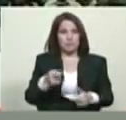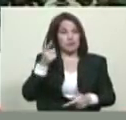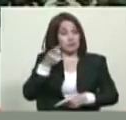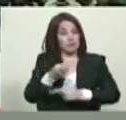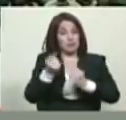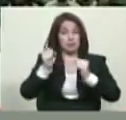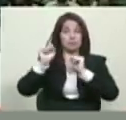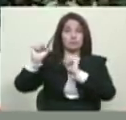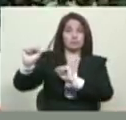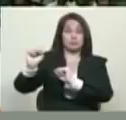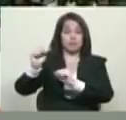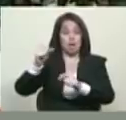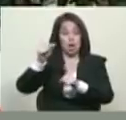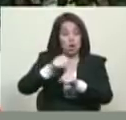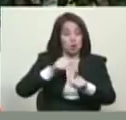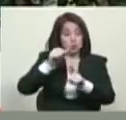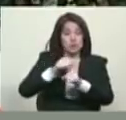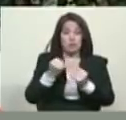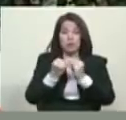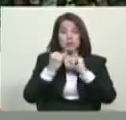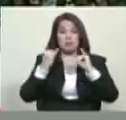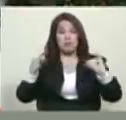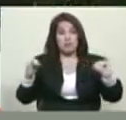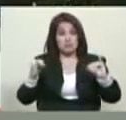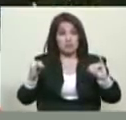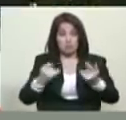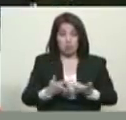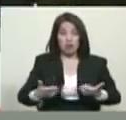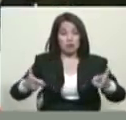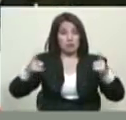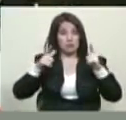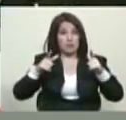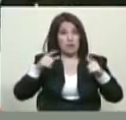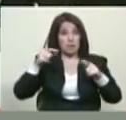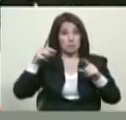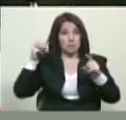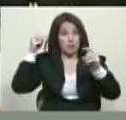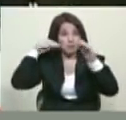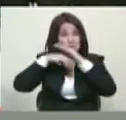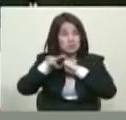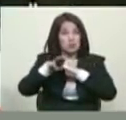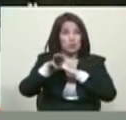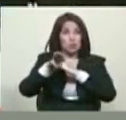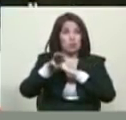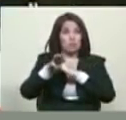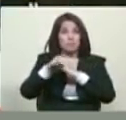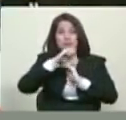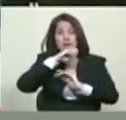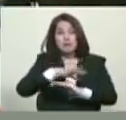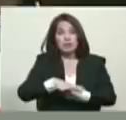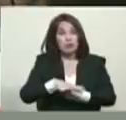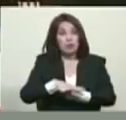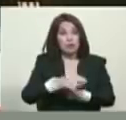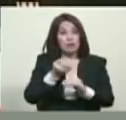con nuestra independencia, con nuestra soberanía, tenemos una misión histórica de defender nuestras